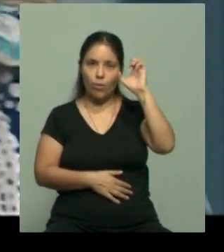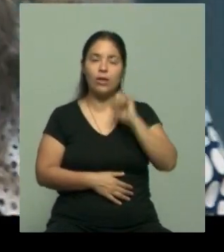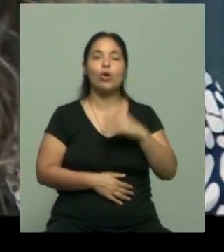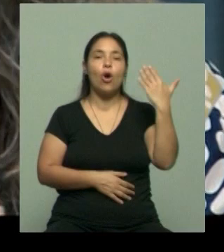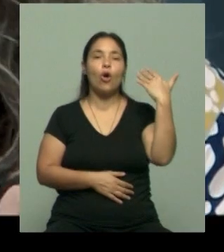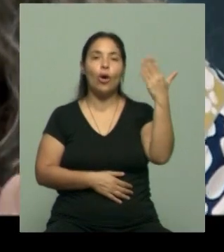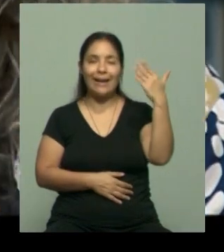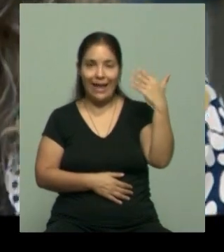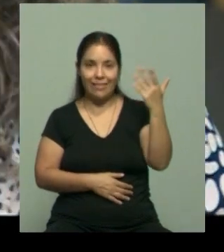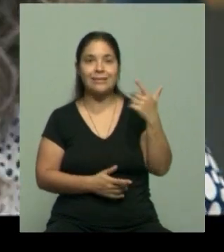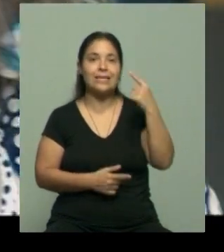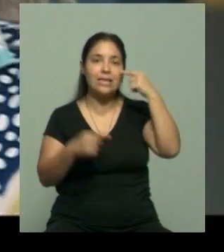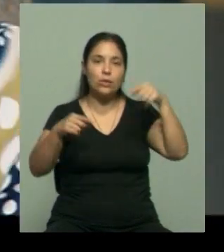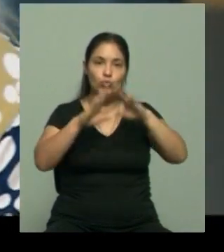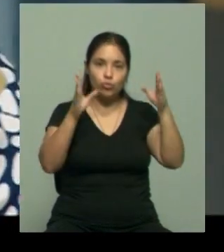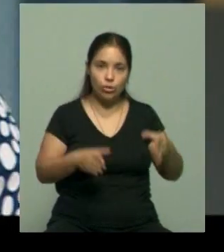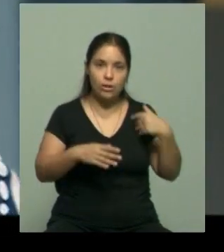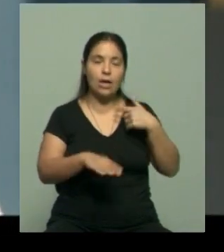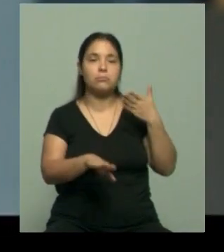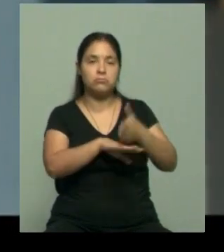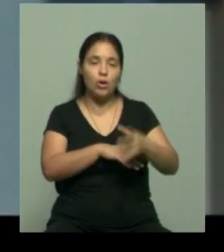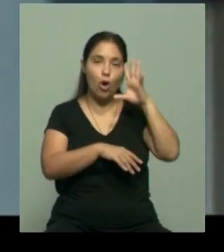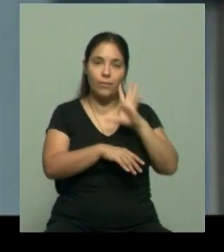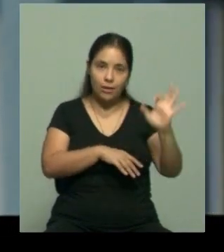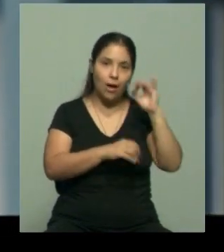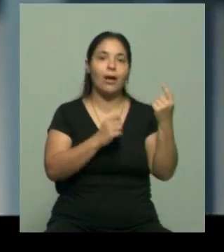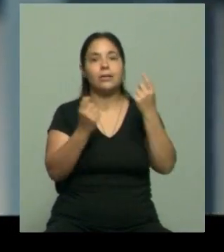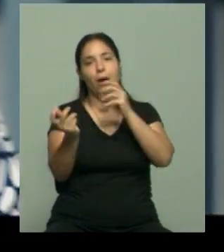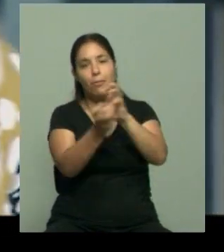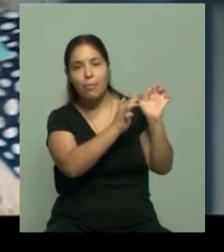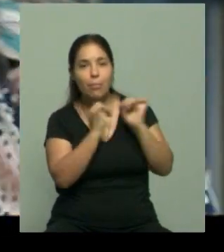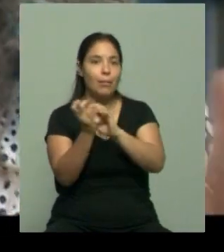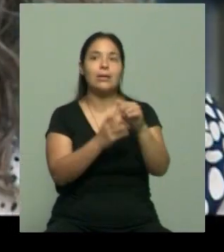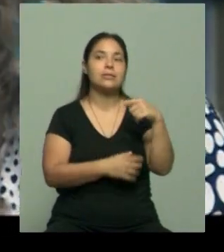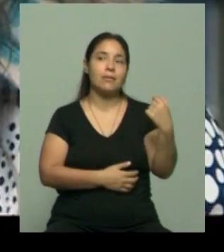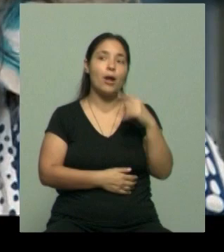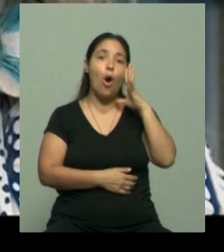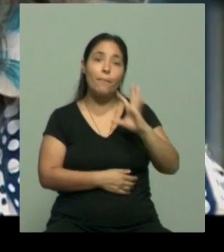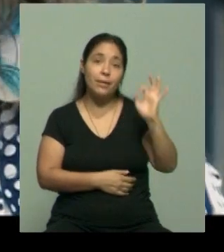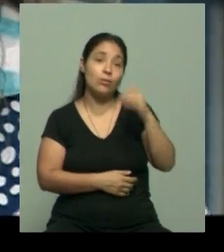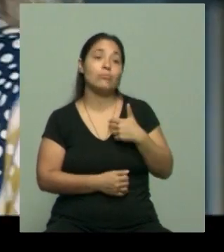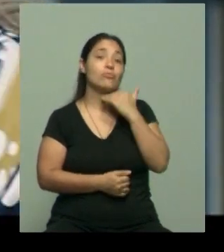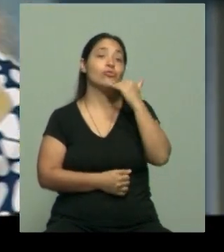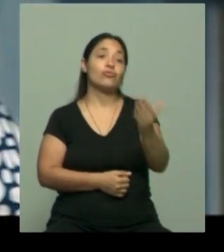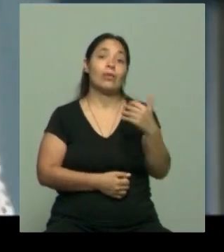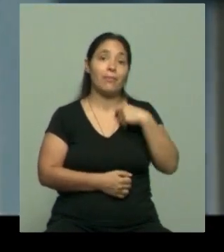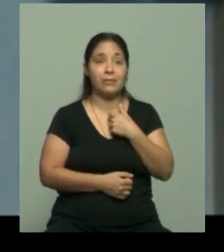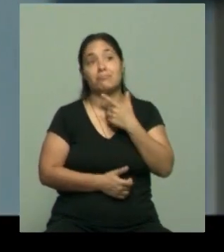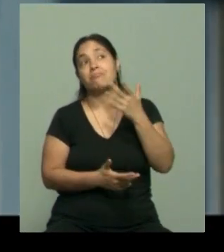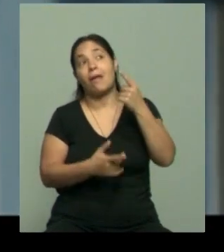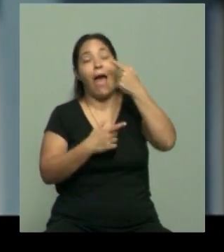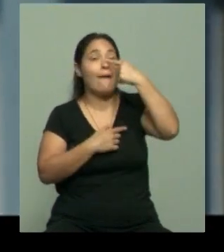para opinar, para reflexionar, pero como suele pasar en las jornadas institucionales, que vos opinás y eso no sabés si en algún momento